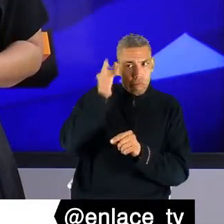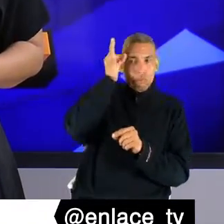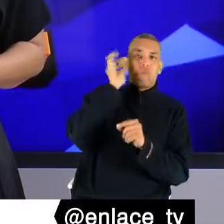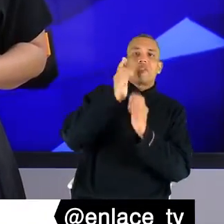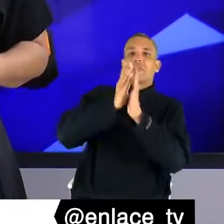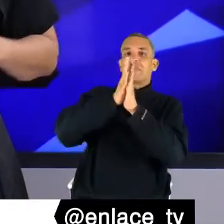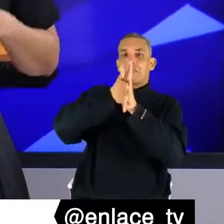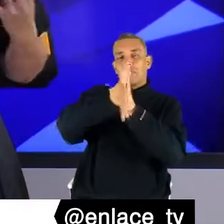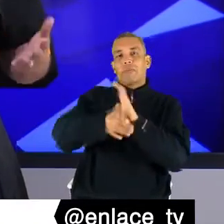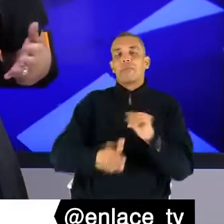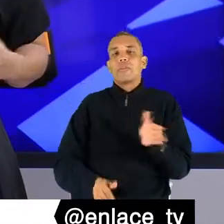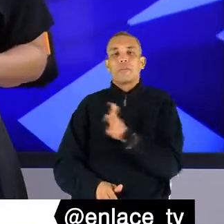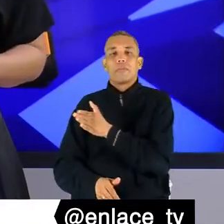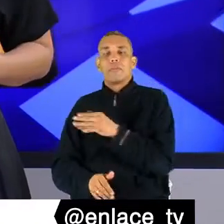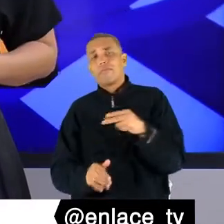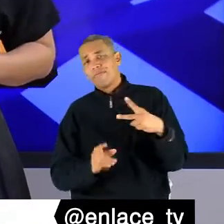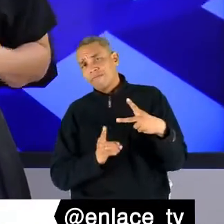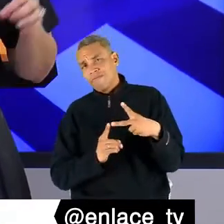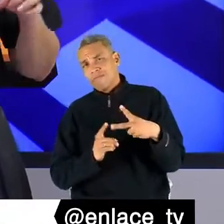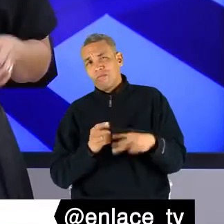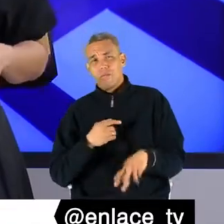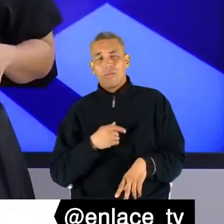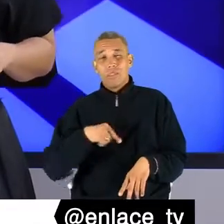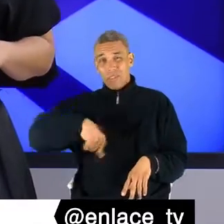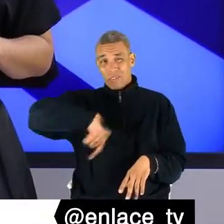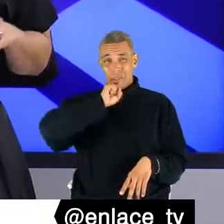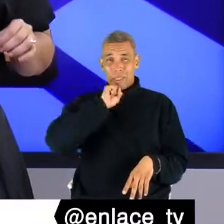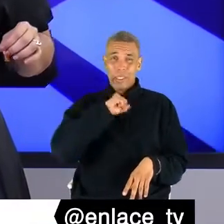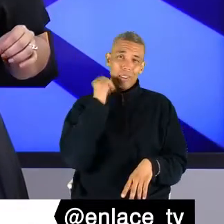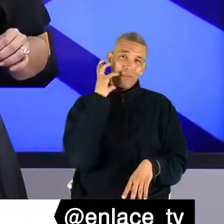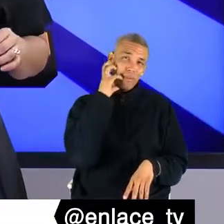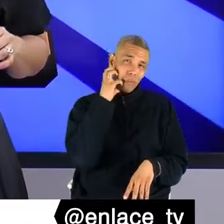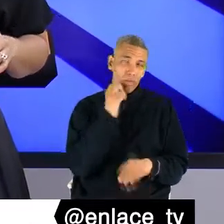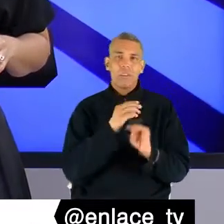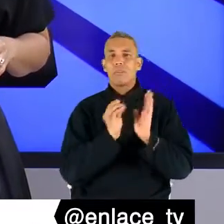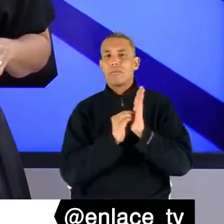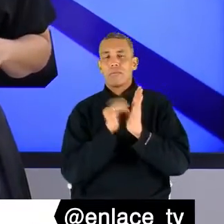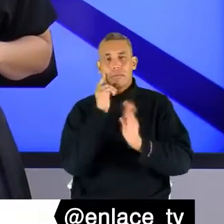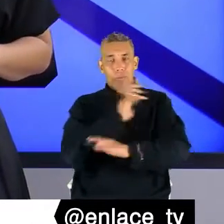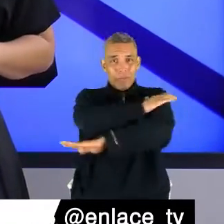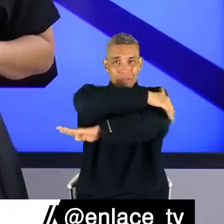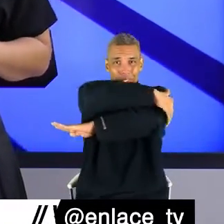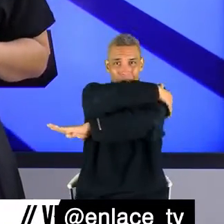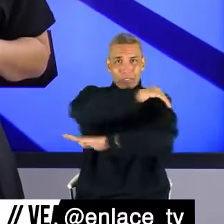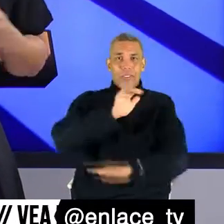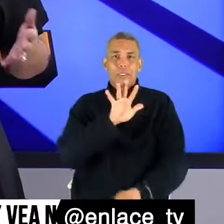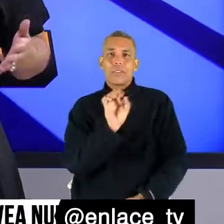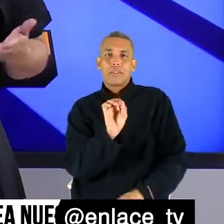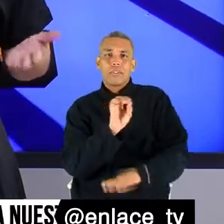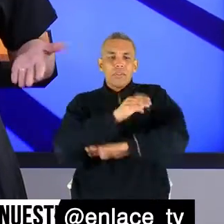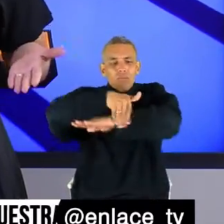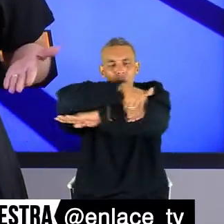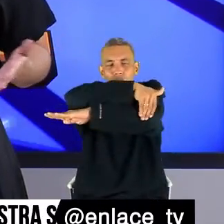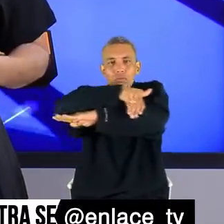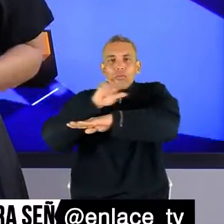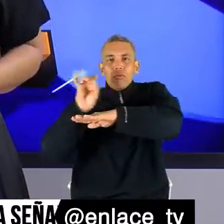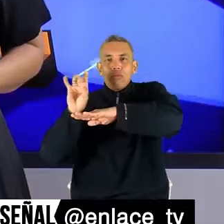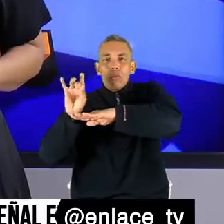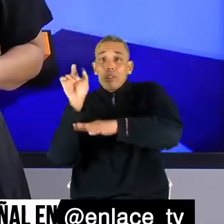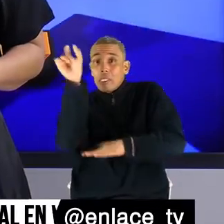en Barranca Bermeja, siguen presentándose en nuestra ciudad, esta vez en la calle 50 con carrera 15, en donde la víctima narra en